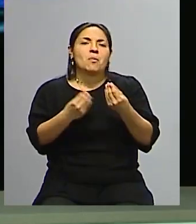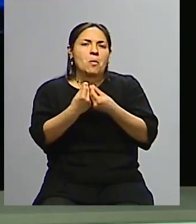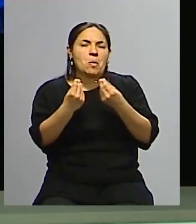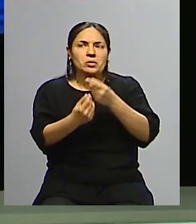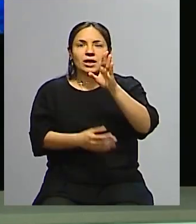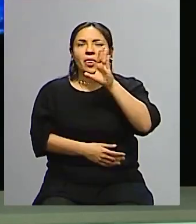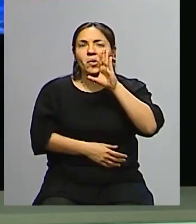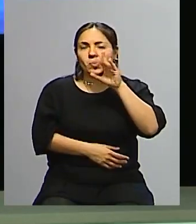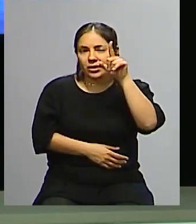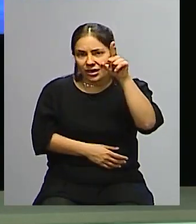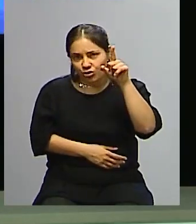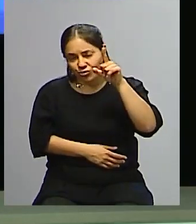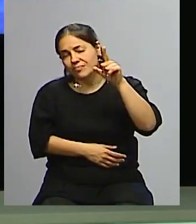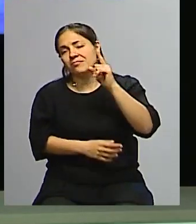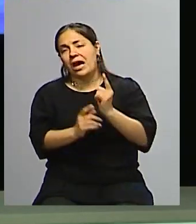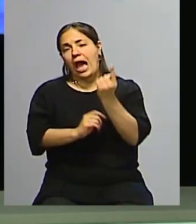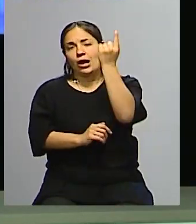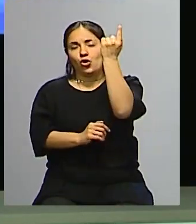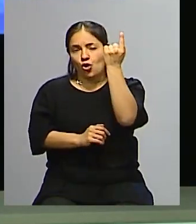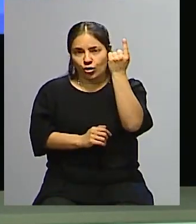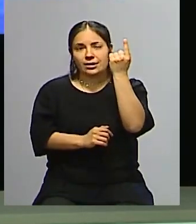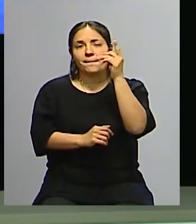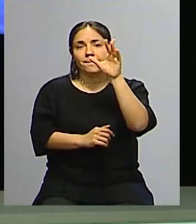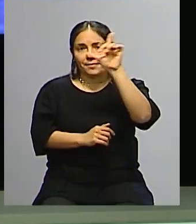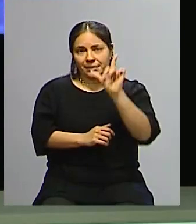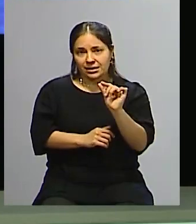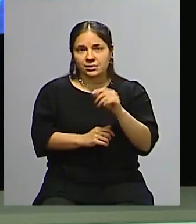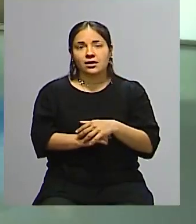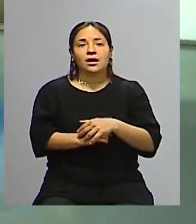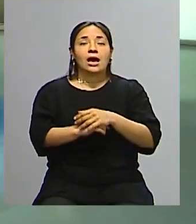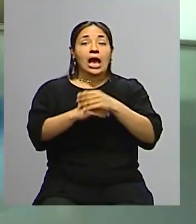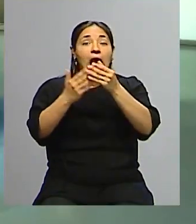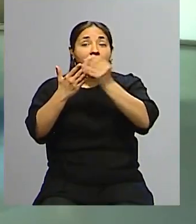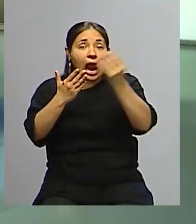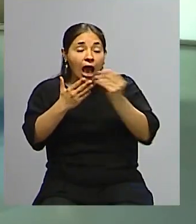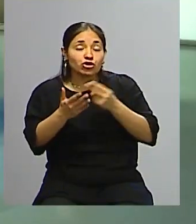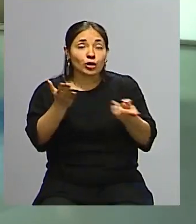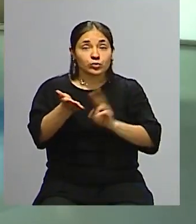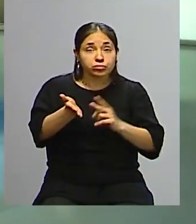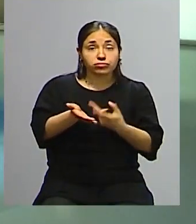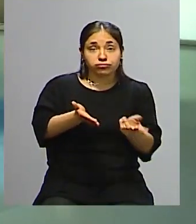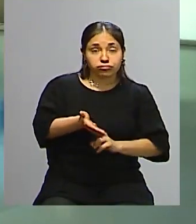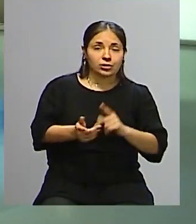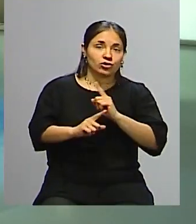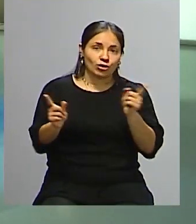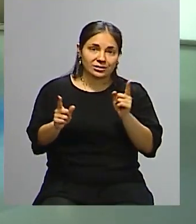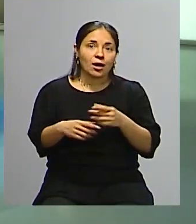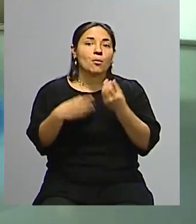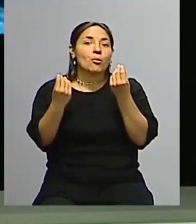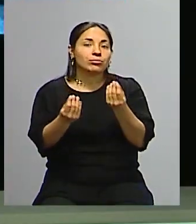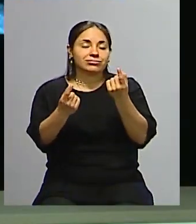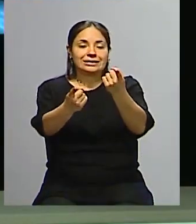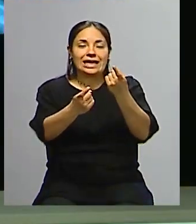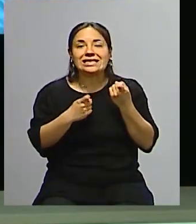Estados Unidos, en los países anglosajones, en donde ningún gasto es repetitivo por ser repetitivo, sino porque existe esa